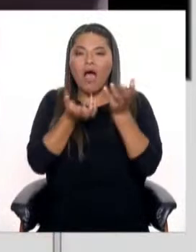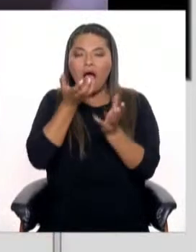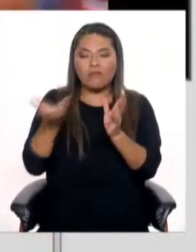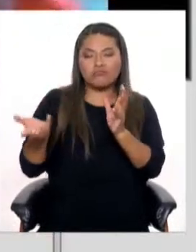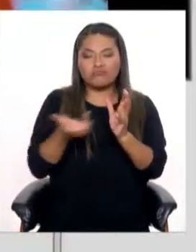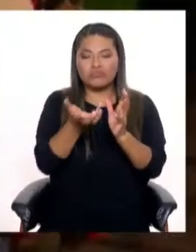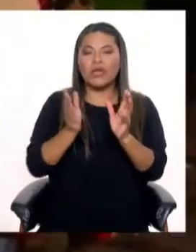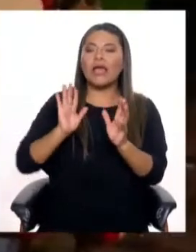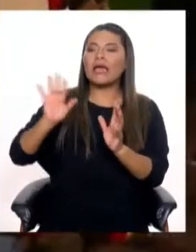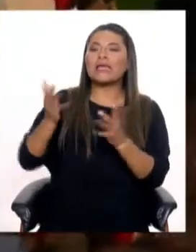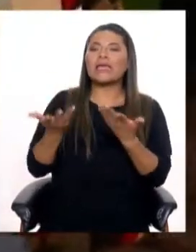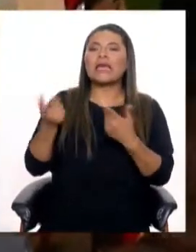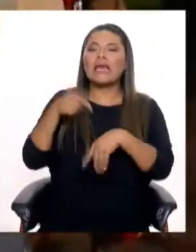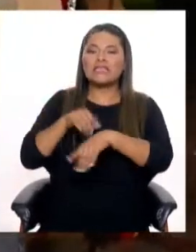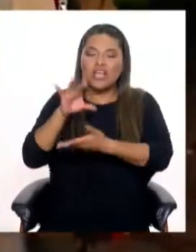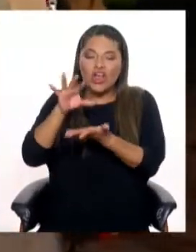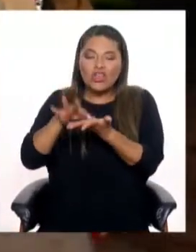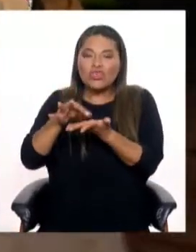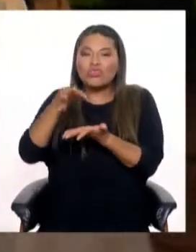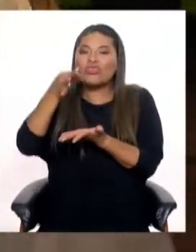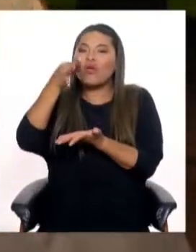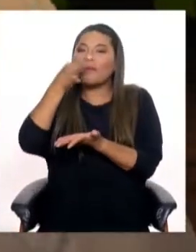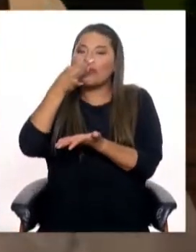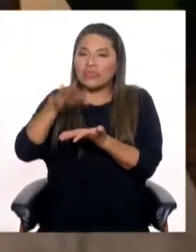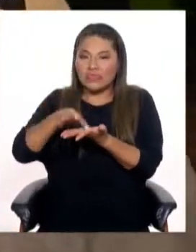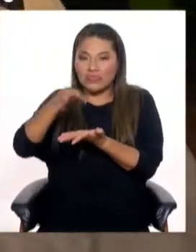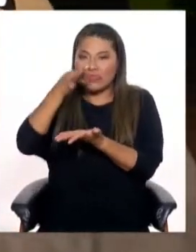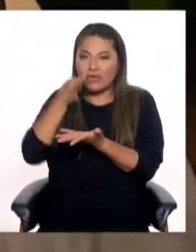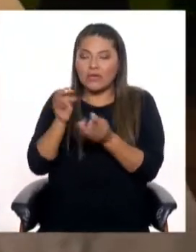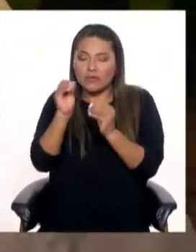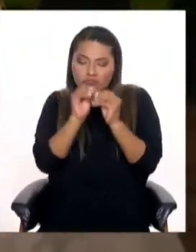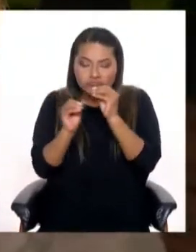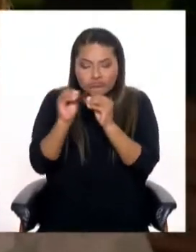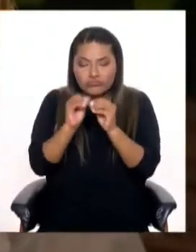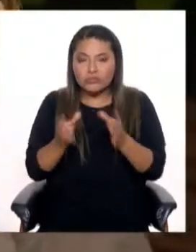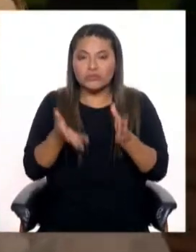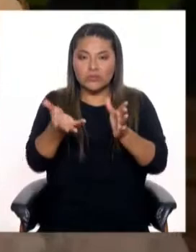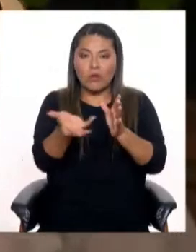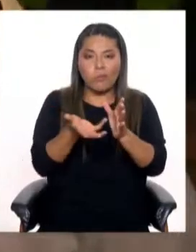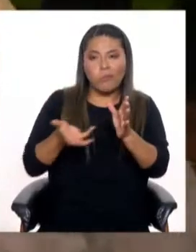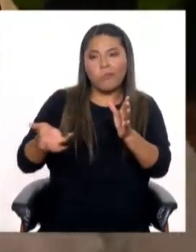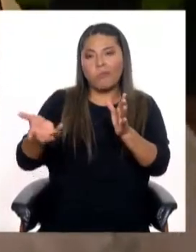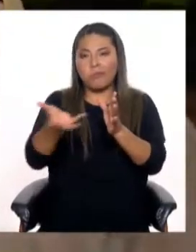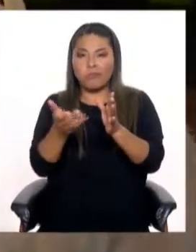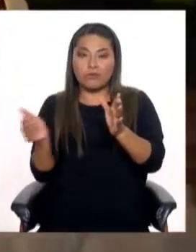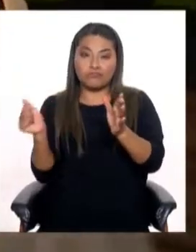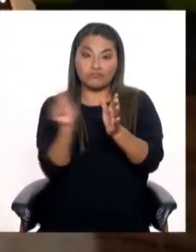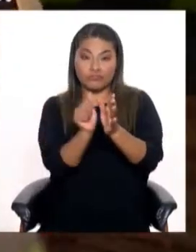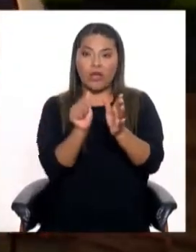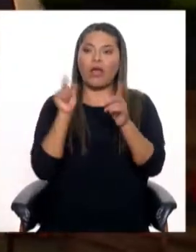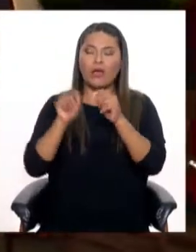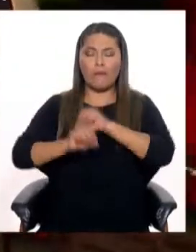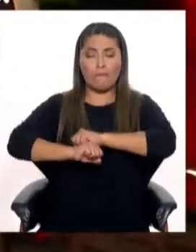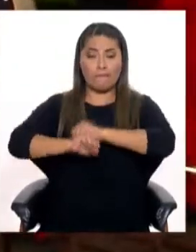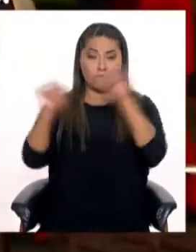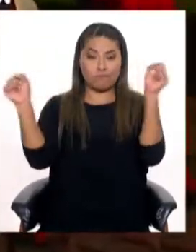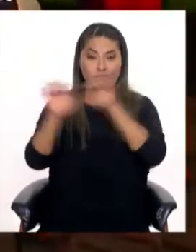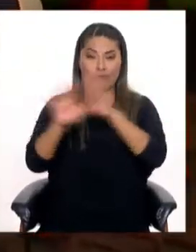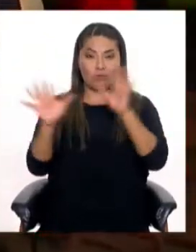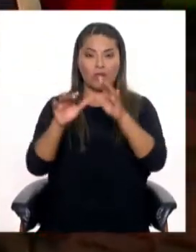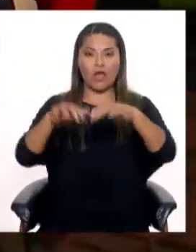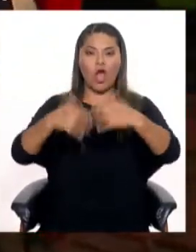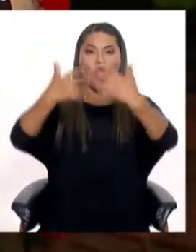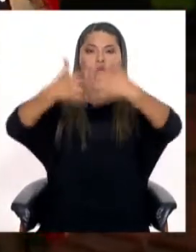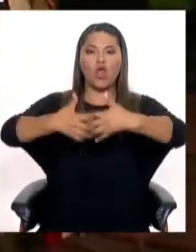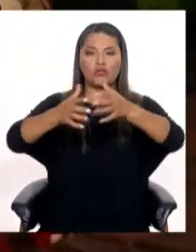Producto de esta explosión hubo fuego que fue controlado por el personal del cuerpo de bomberos haciendo la